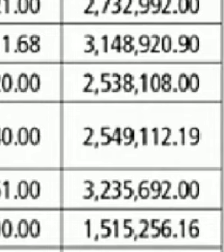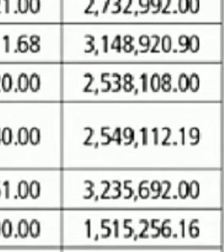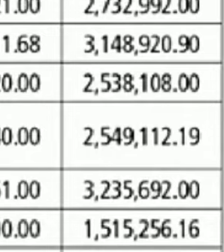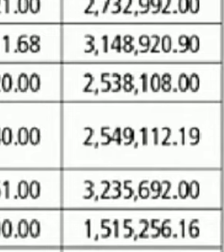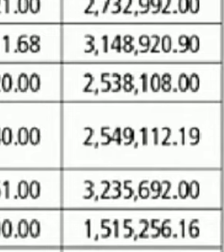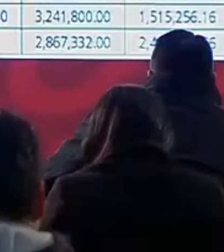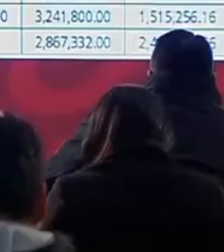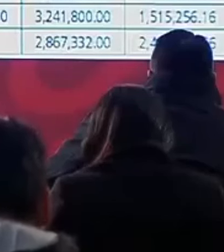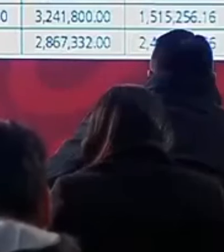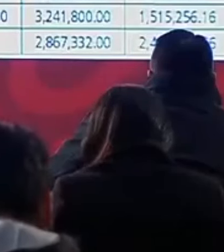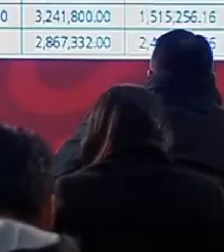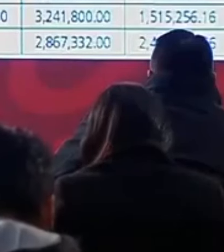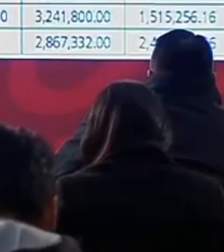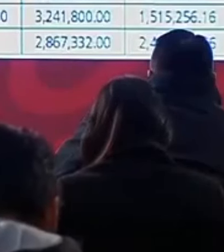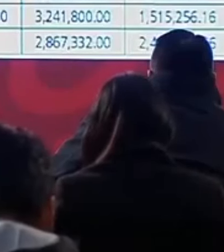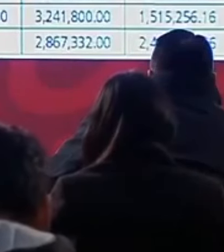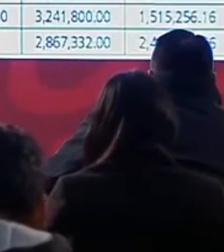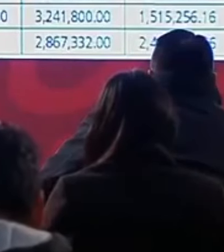6,766,000.